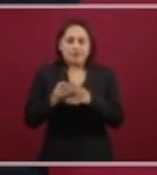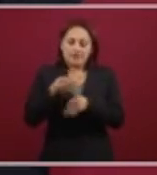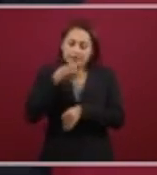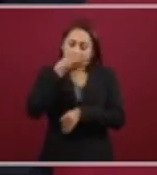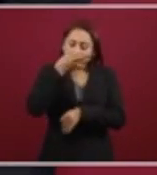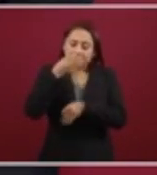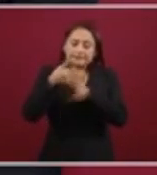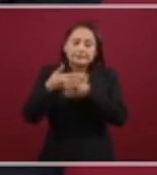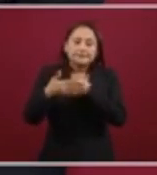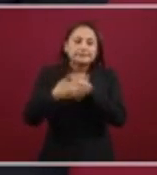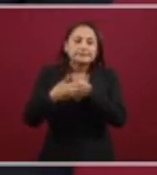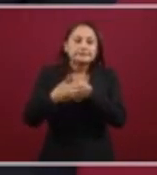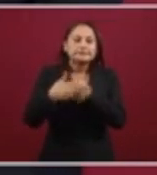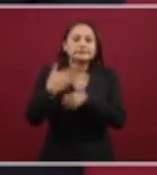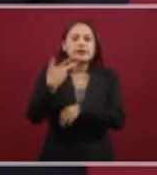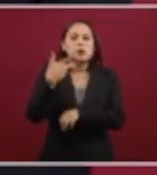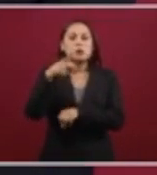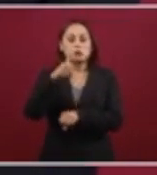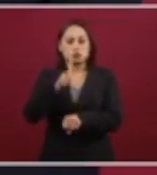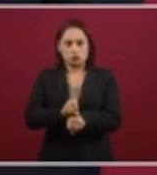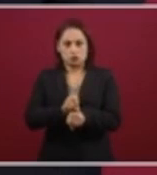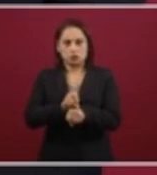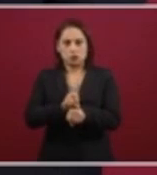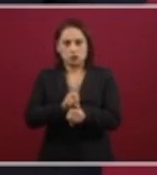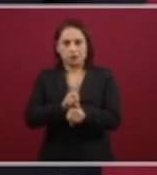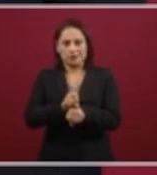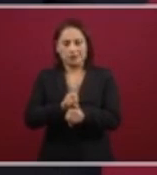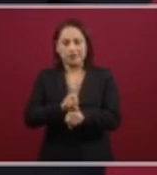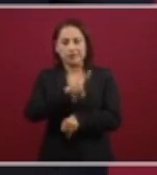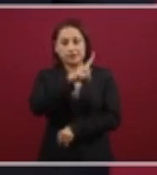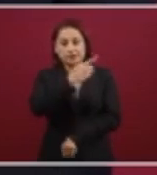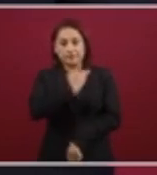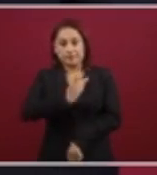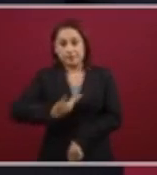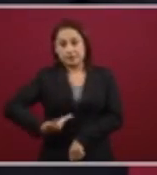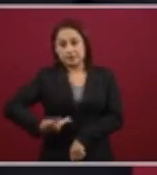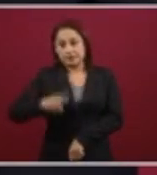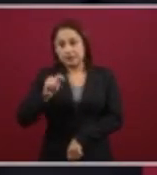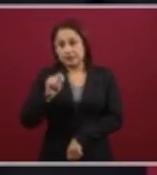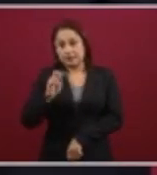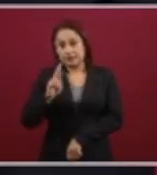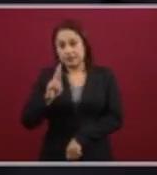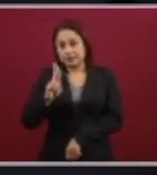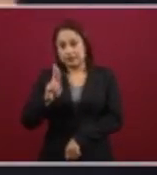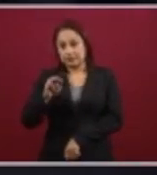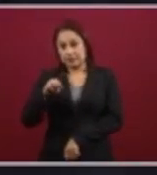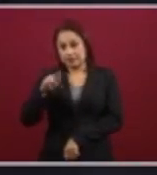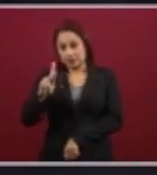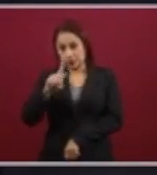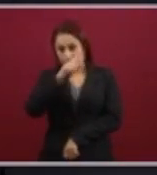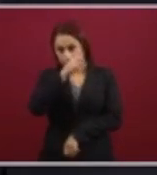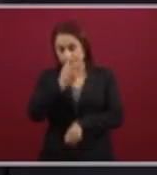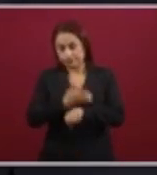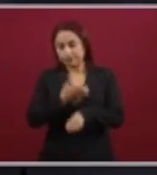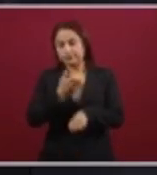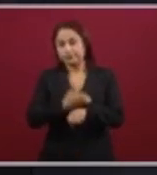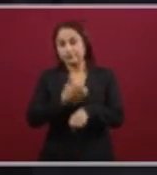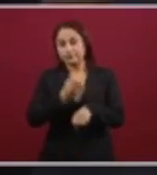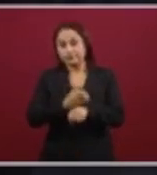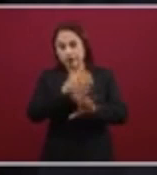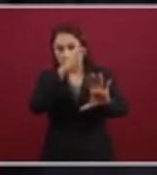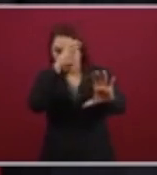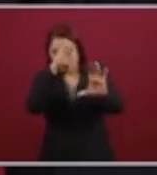que venza el plazo que fijó el presidente Donald Trump para imponer las sanciones